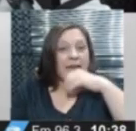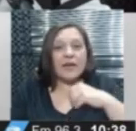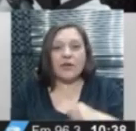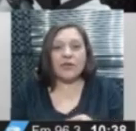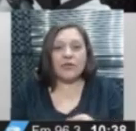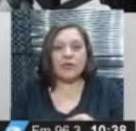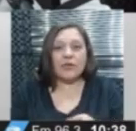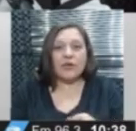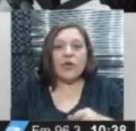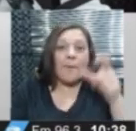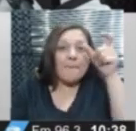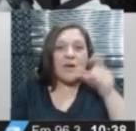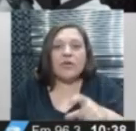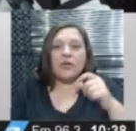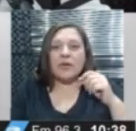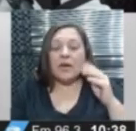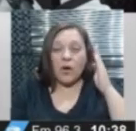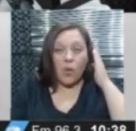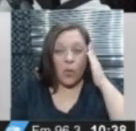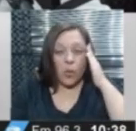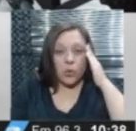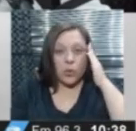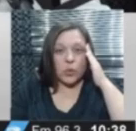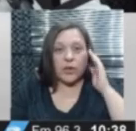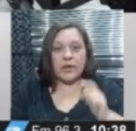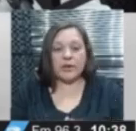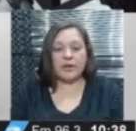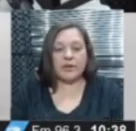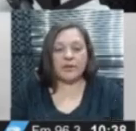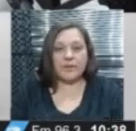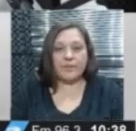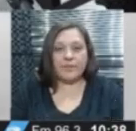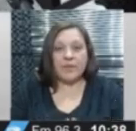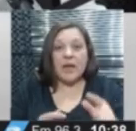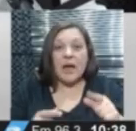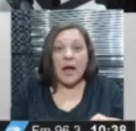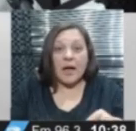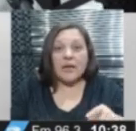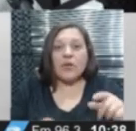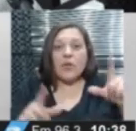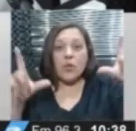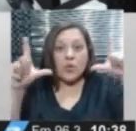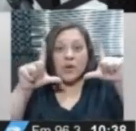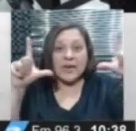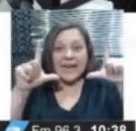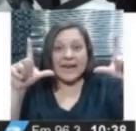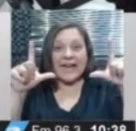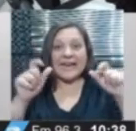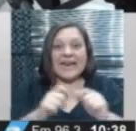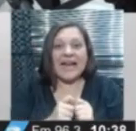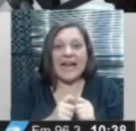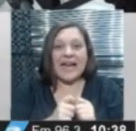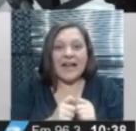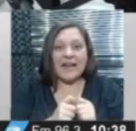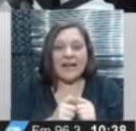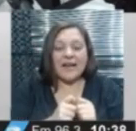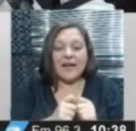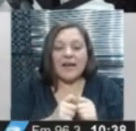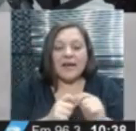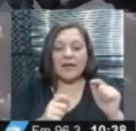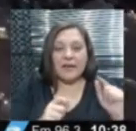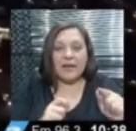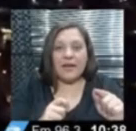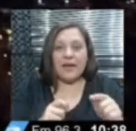TV puede verse el encuentro de mujeres que se va a llevar adelante y que lo estábamos recién sí se llevó a cabo el domingo el